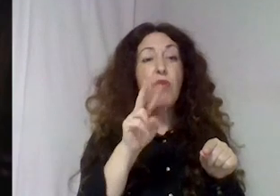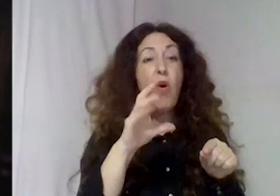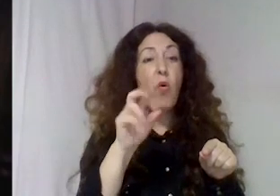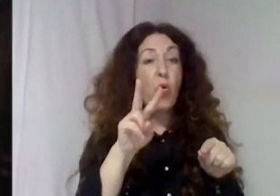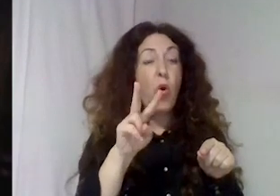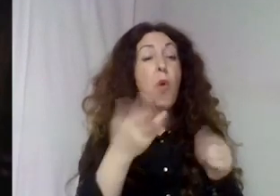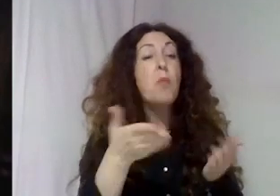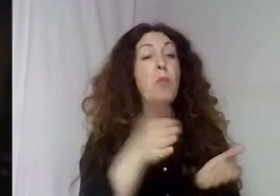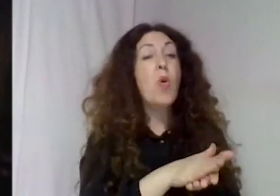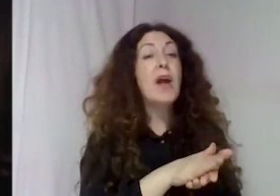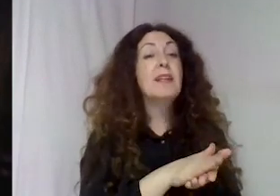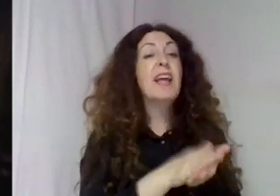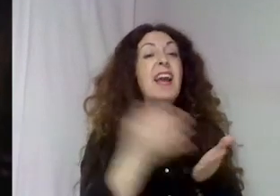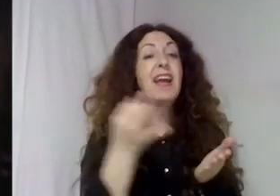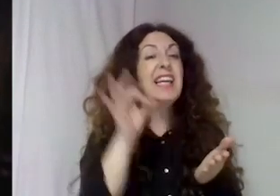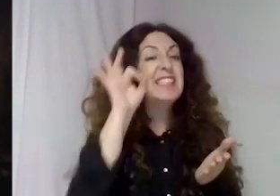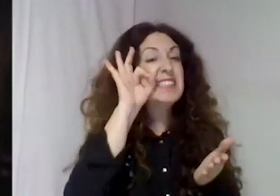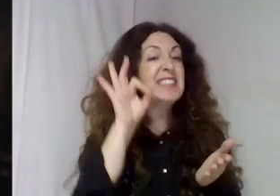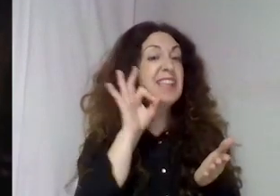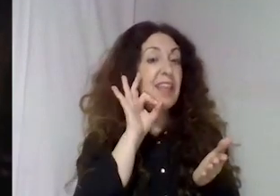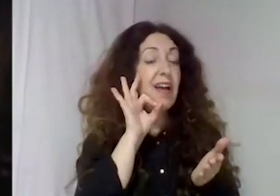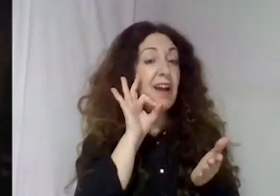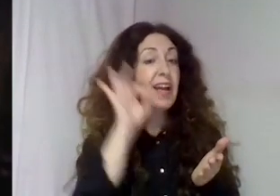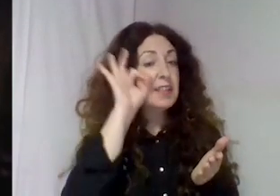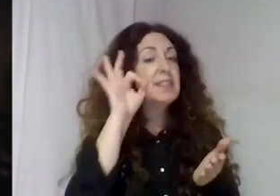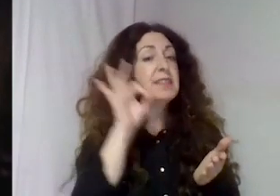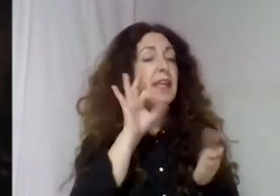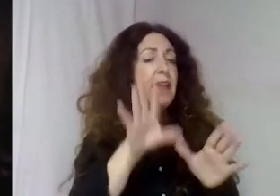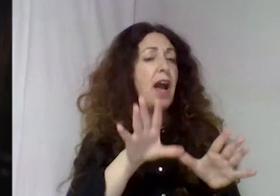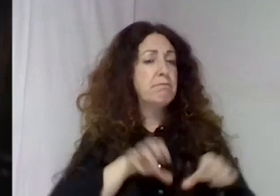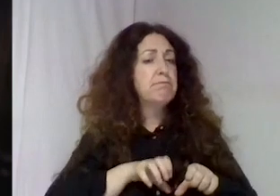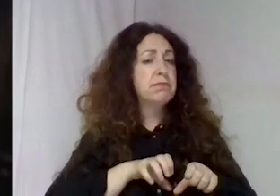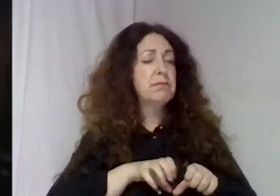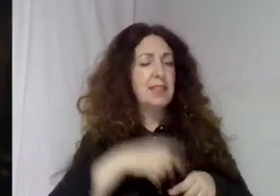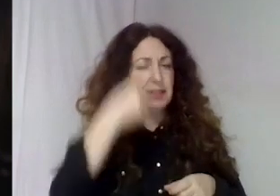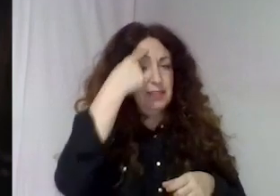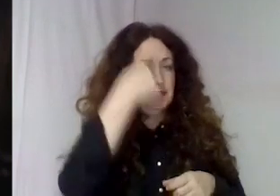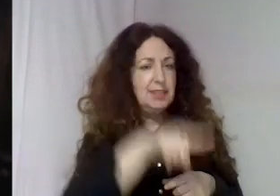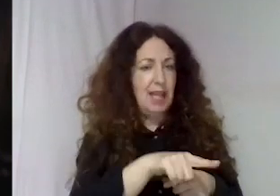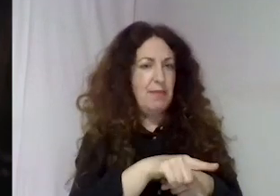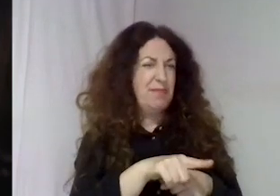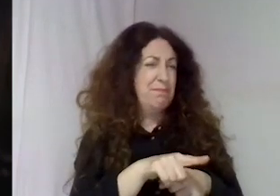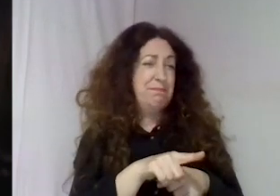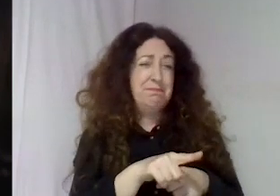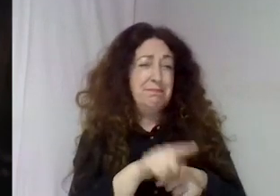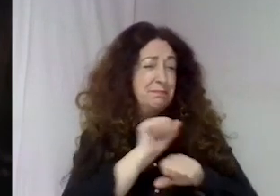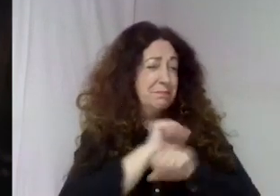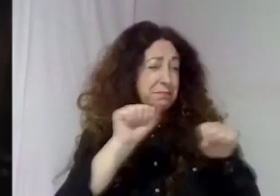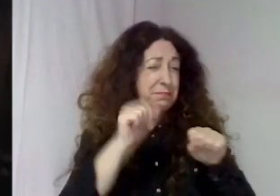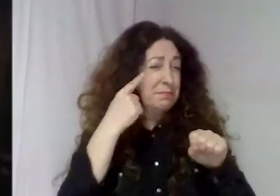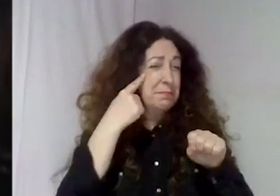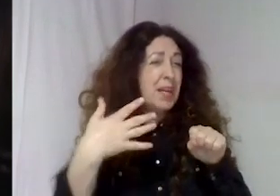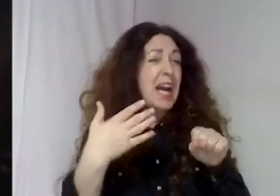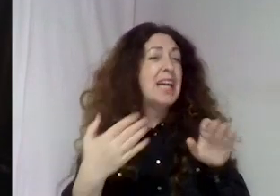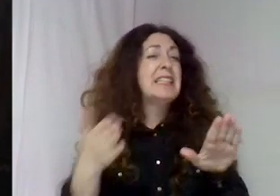de relatar, digamos, la narrativa, por así decirlo, ¿no? Y yo creo que eso es lo interesante. Y ahí estamos todos colgados de los asesinos,